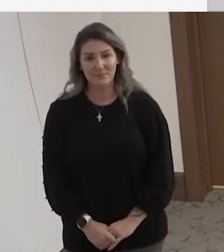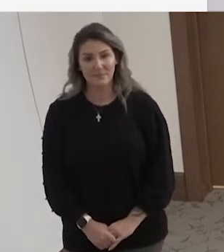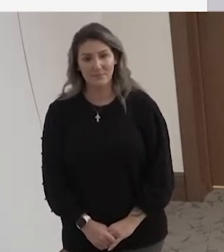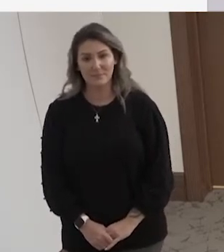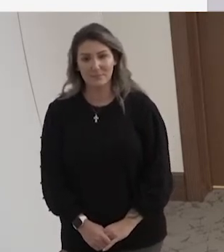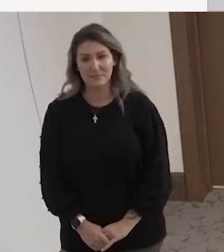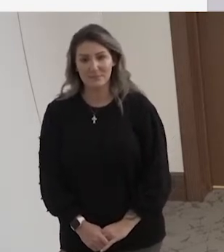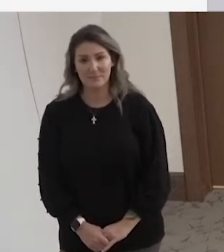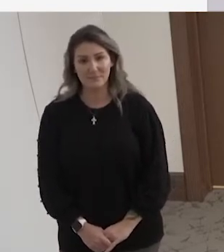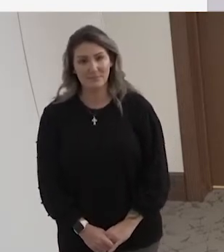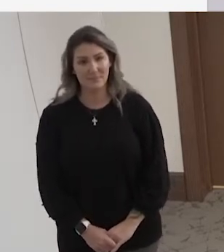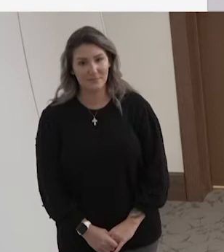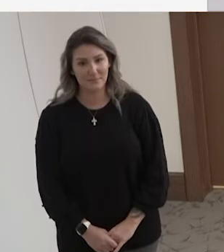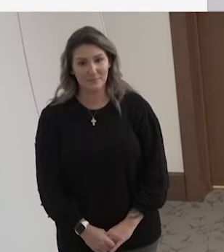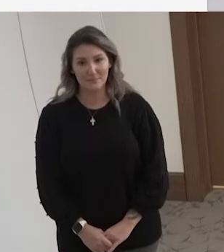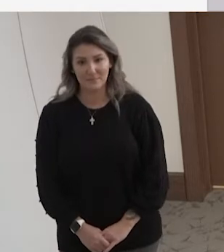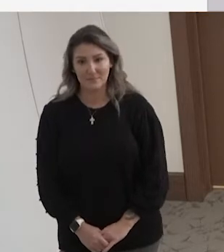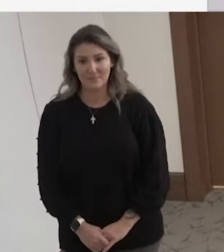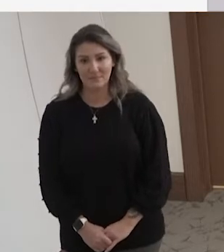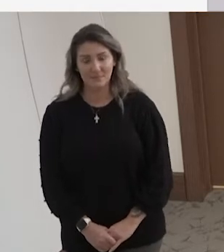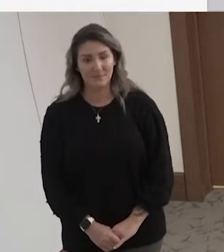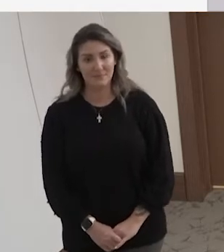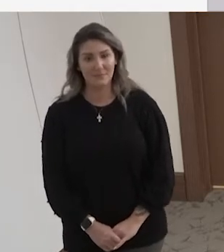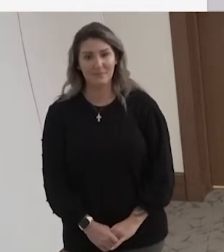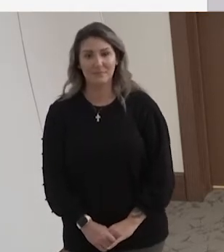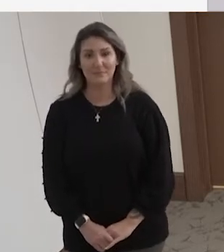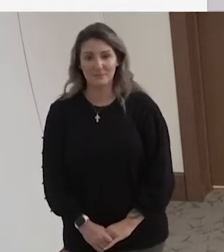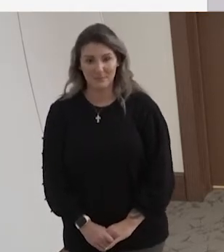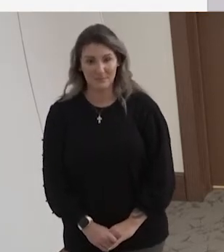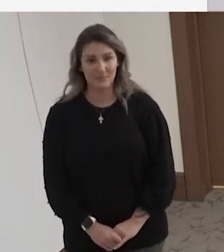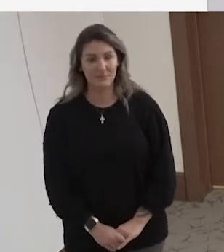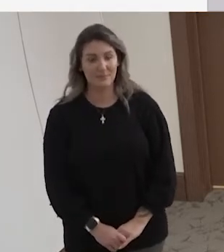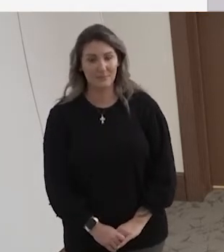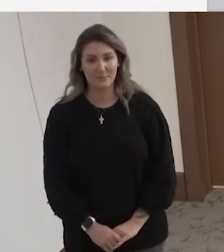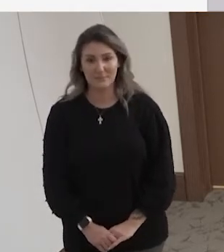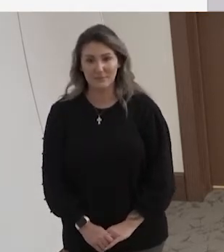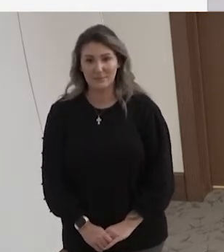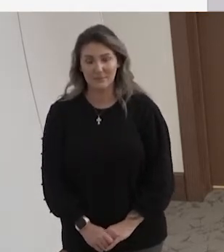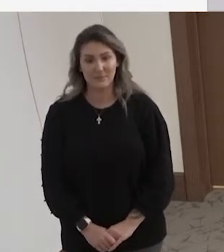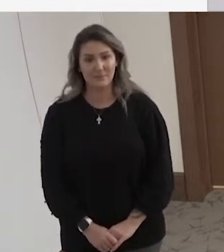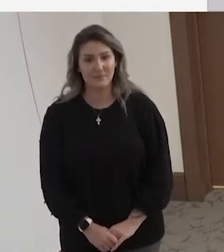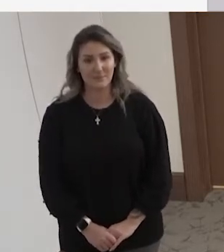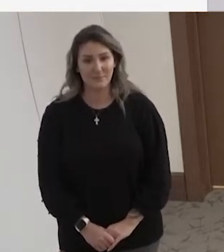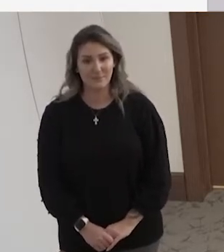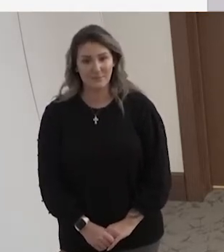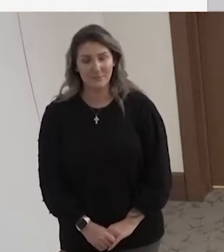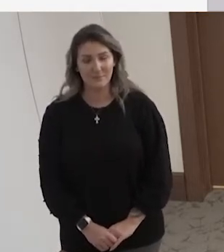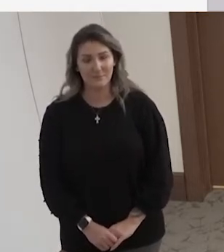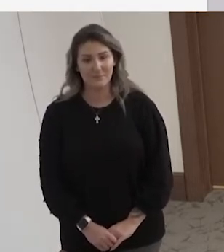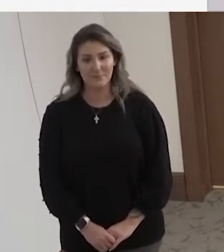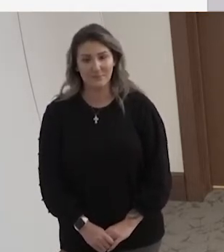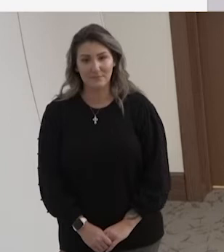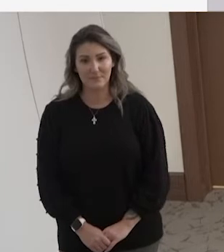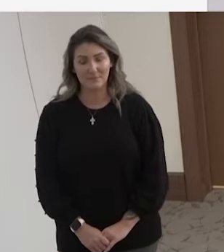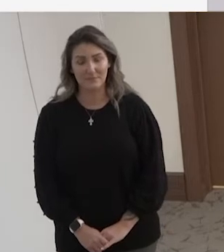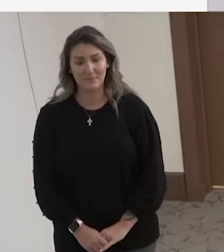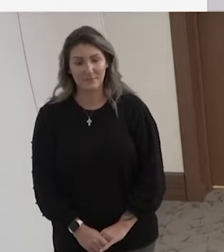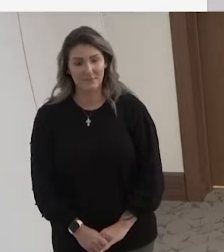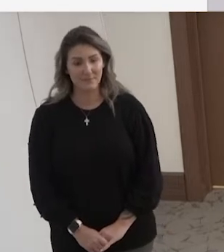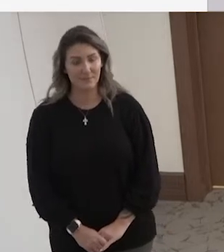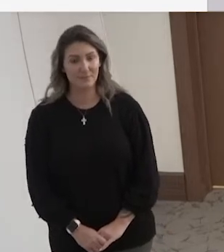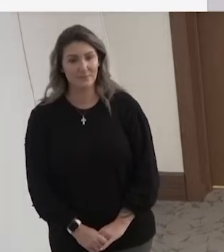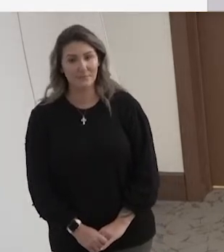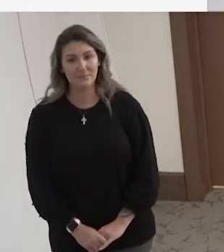y los estudiantes han estado muy receptivos a los exámenes y en realidad todo esto ha